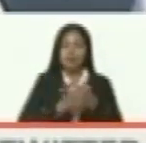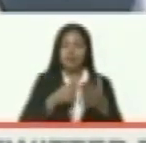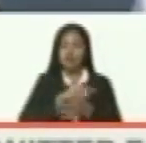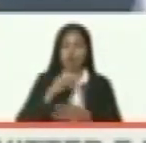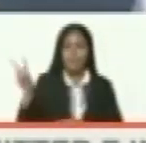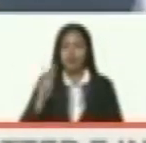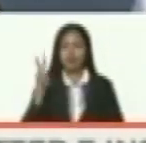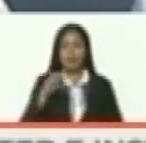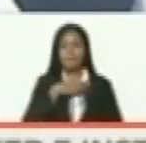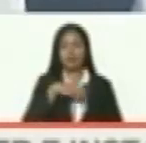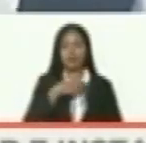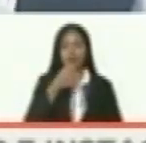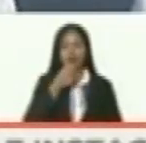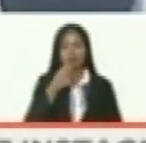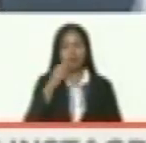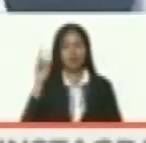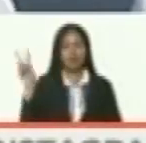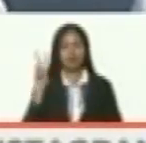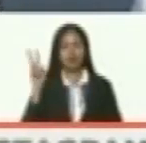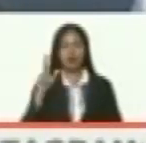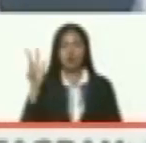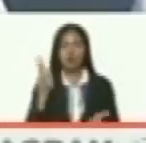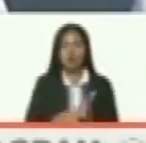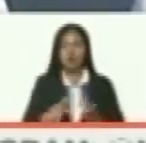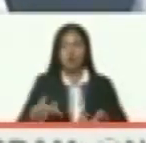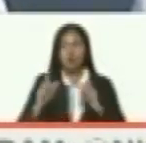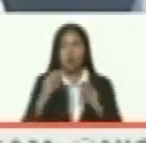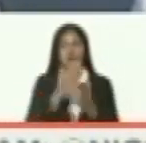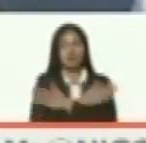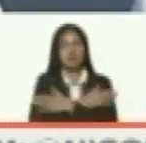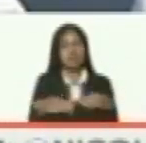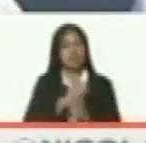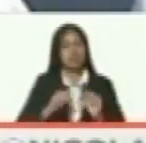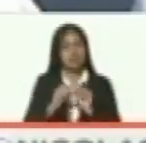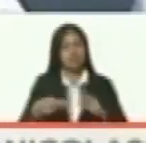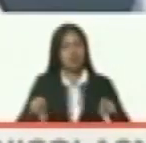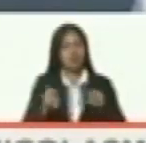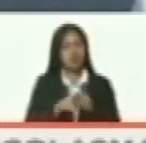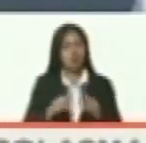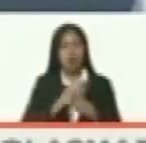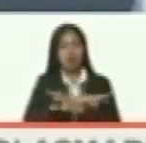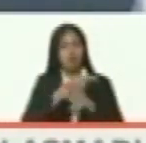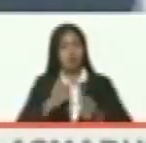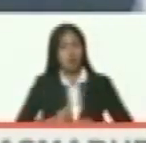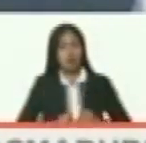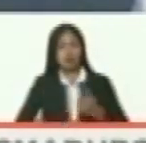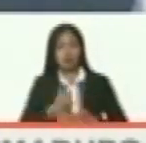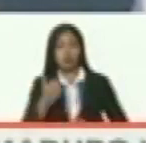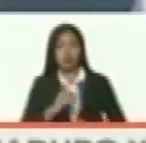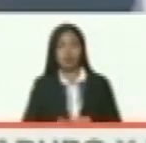Misión Venezuela Bella, misión cumplida. Los felicito. Sigan adelante con mucha fuerza.